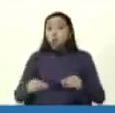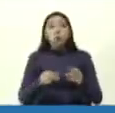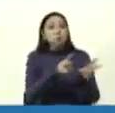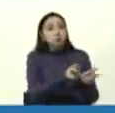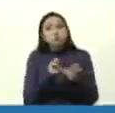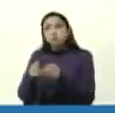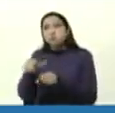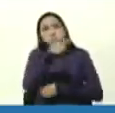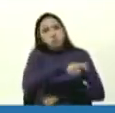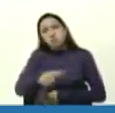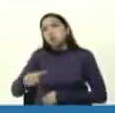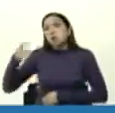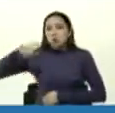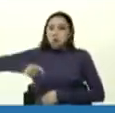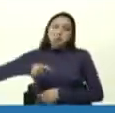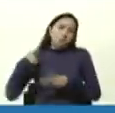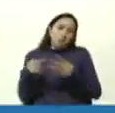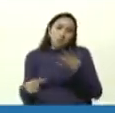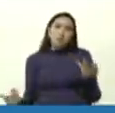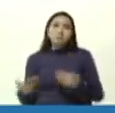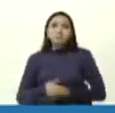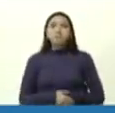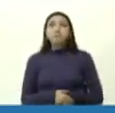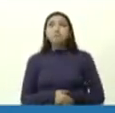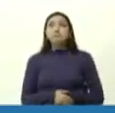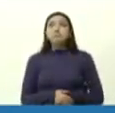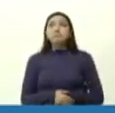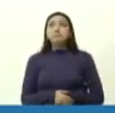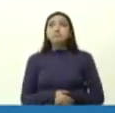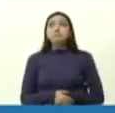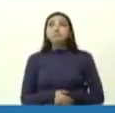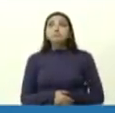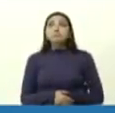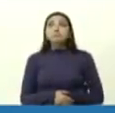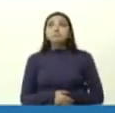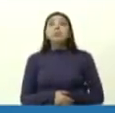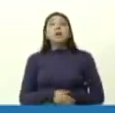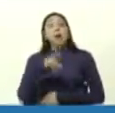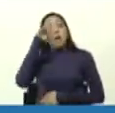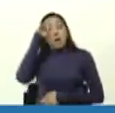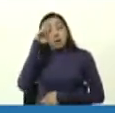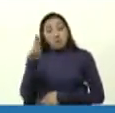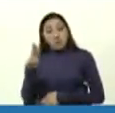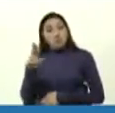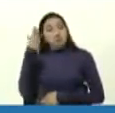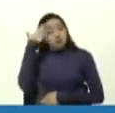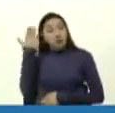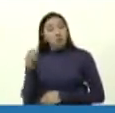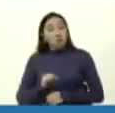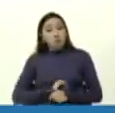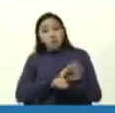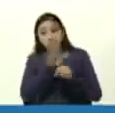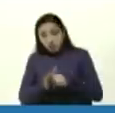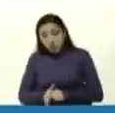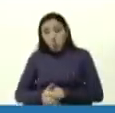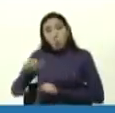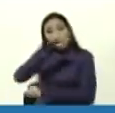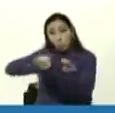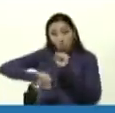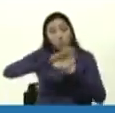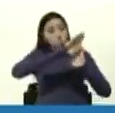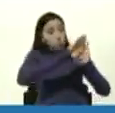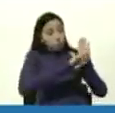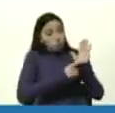que necesite hacer la población en este sentido. Siempre, por supuesto, respetando las medidas de bioseguridad,